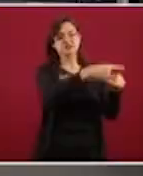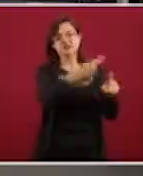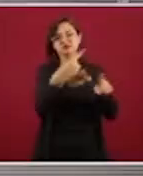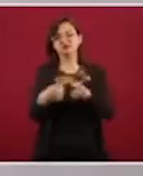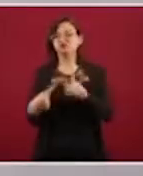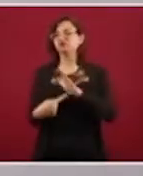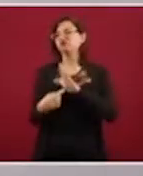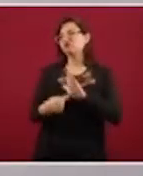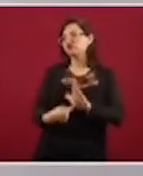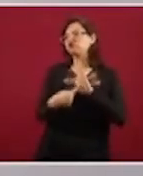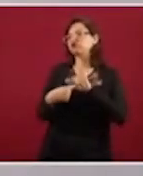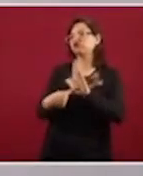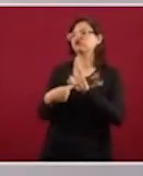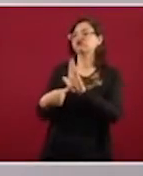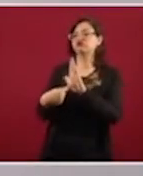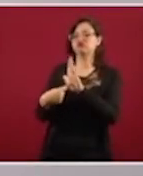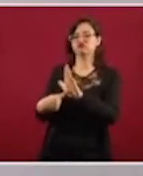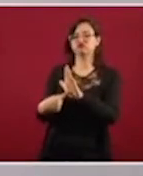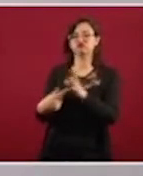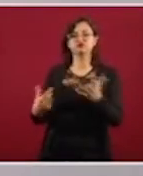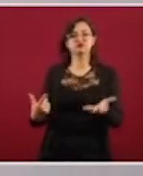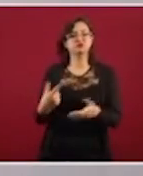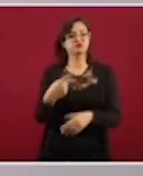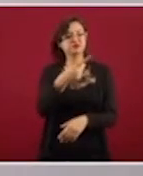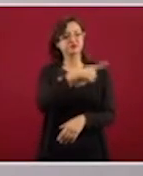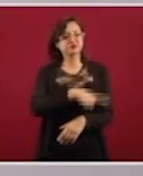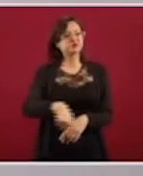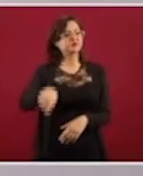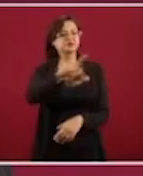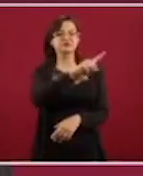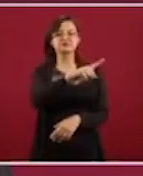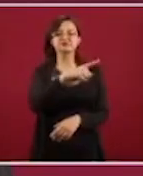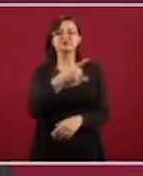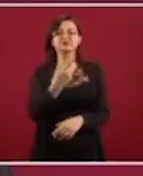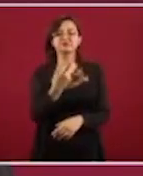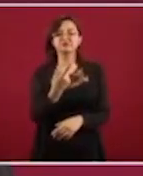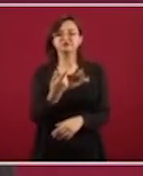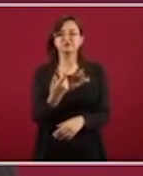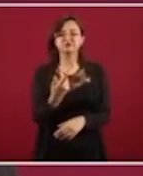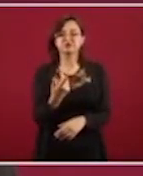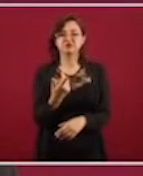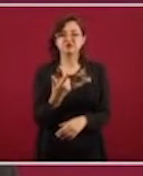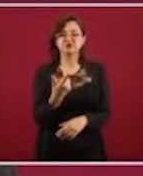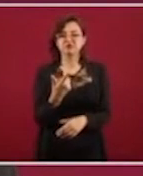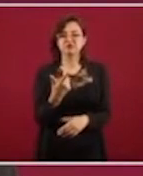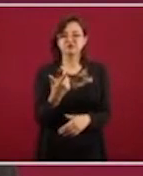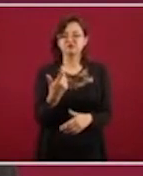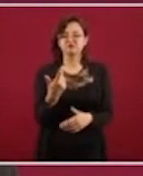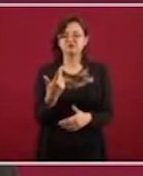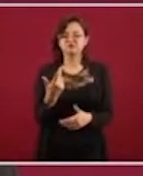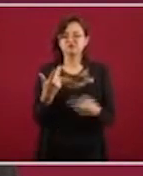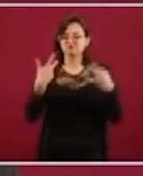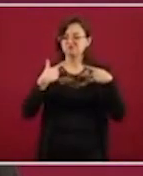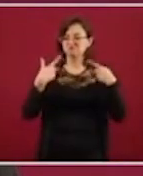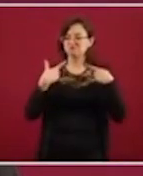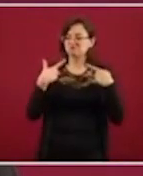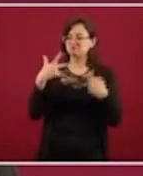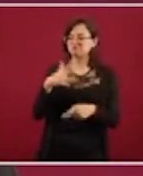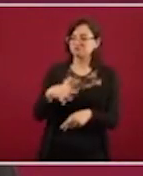los que son capaces de voltearle la